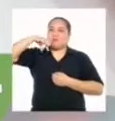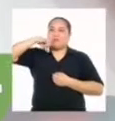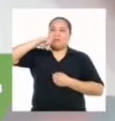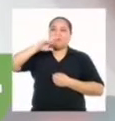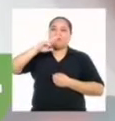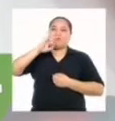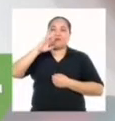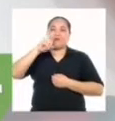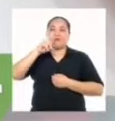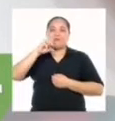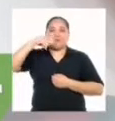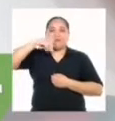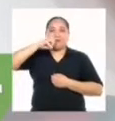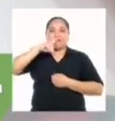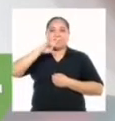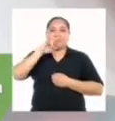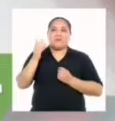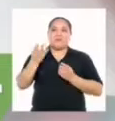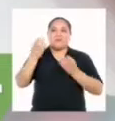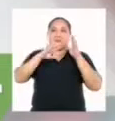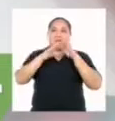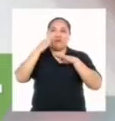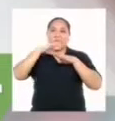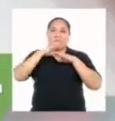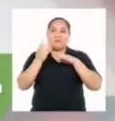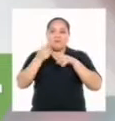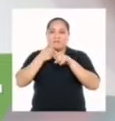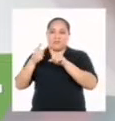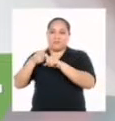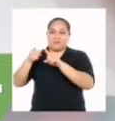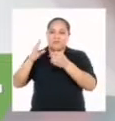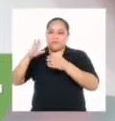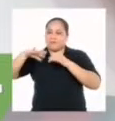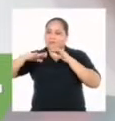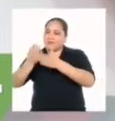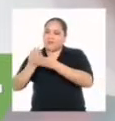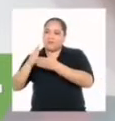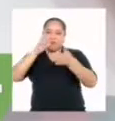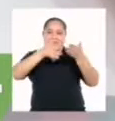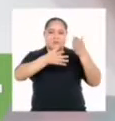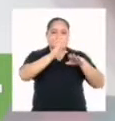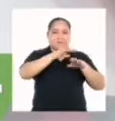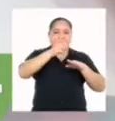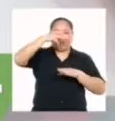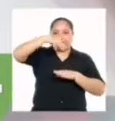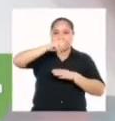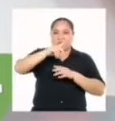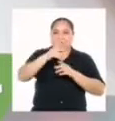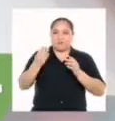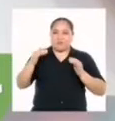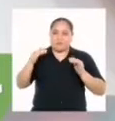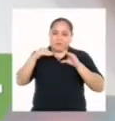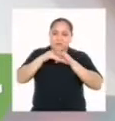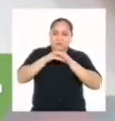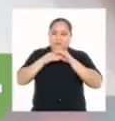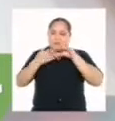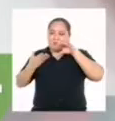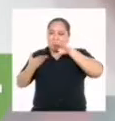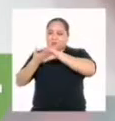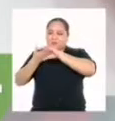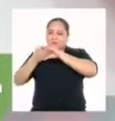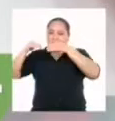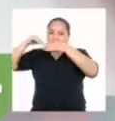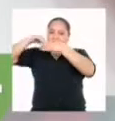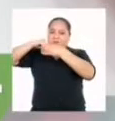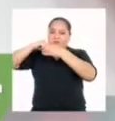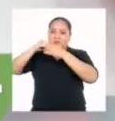Papiroflexia modular consiste en plegar independientemente varias piezas sencillas o módulos para encajarlas unas